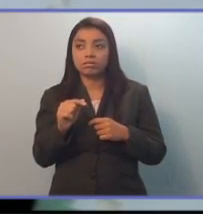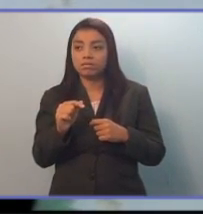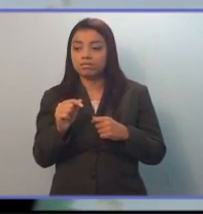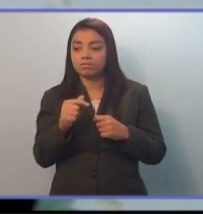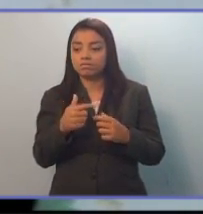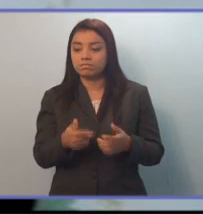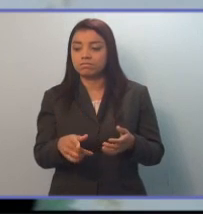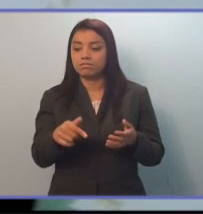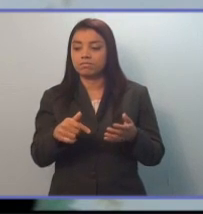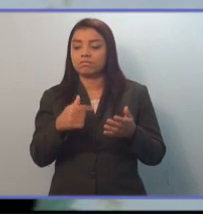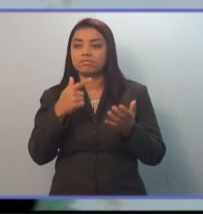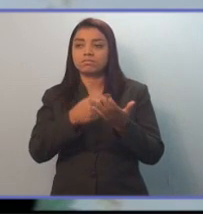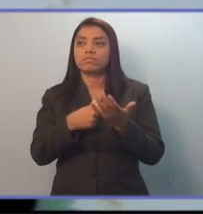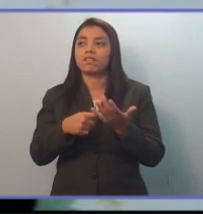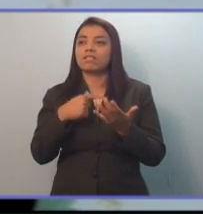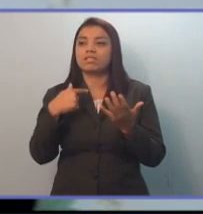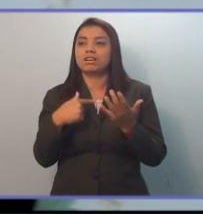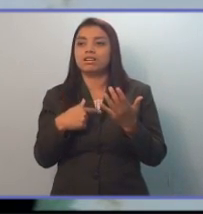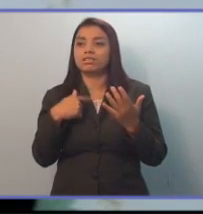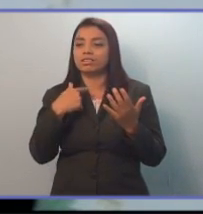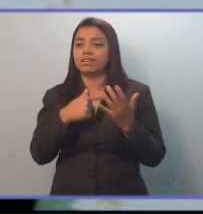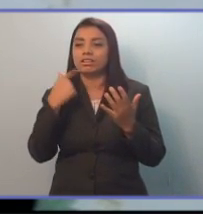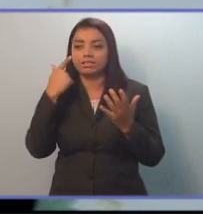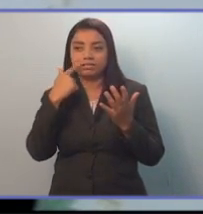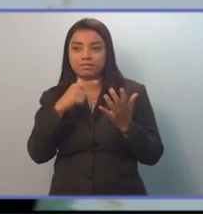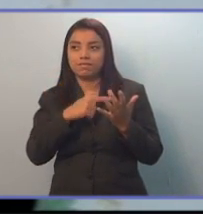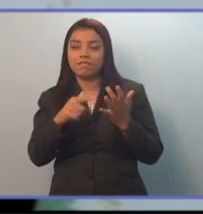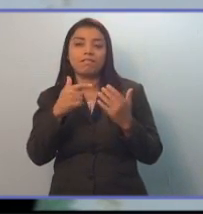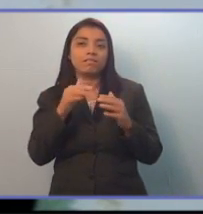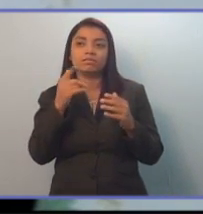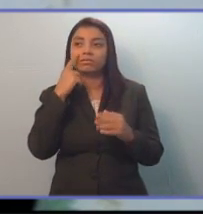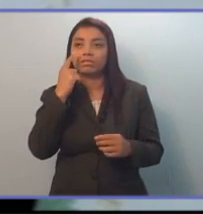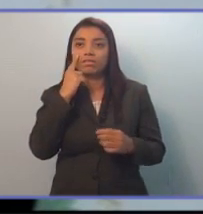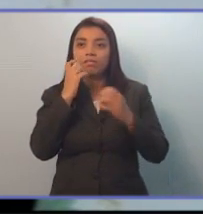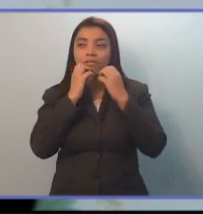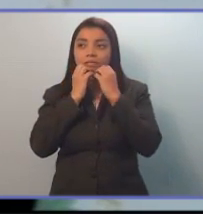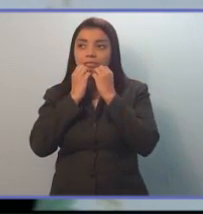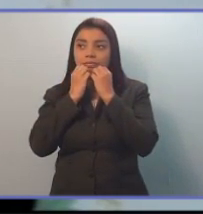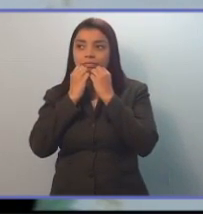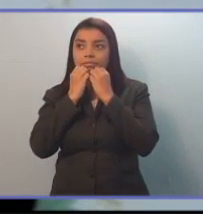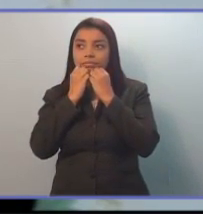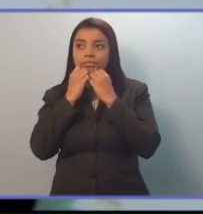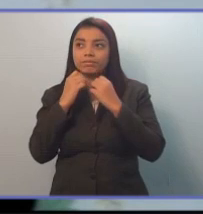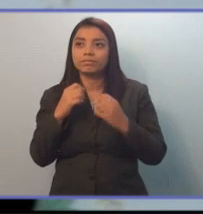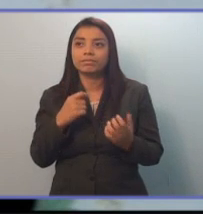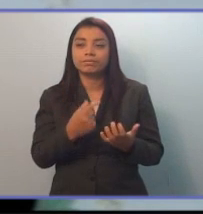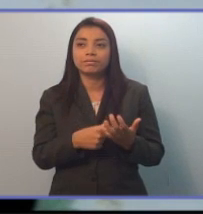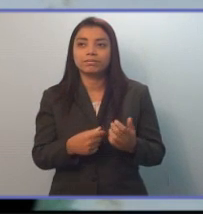como diputado, ministro o algo así. Se debe tener mucho cuidado en eso, y al menos considero yo